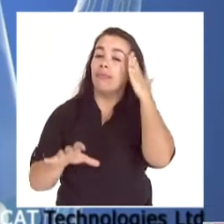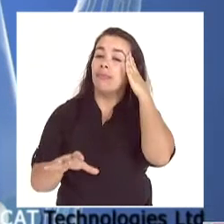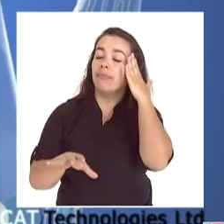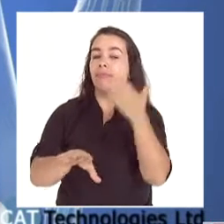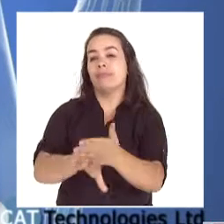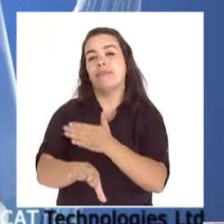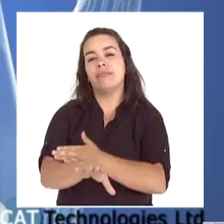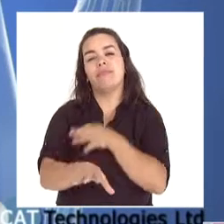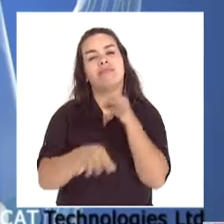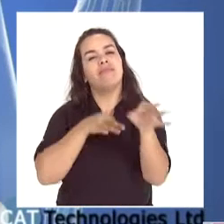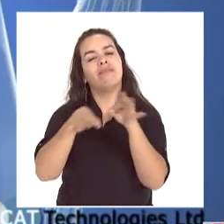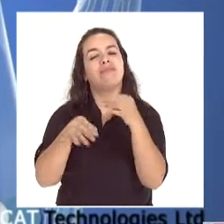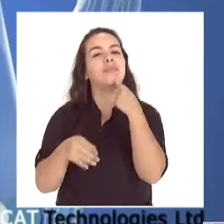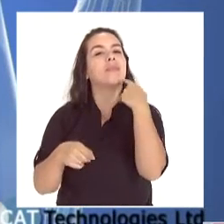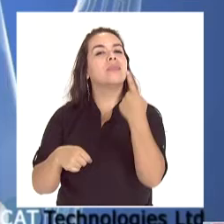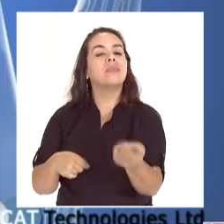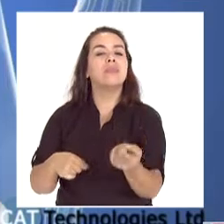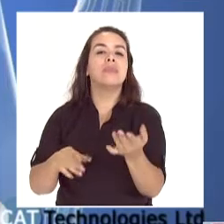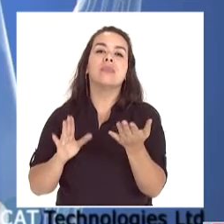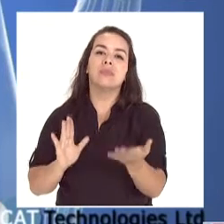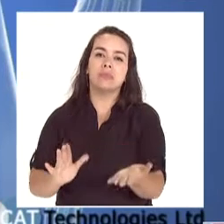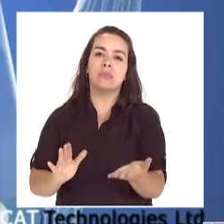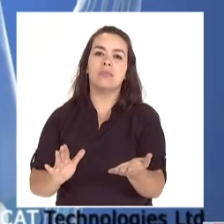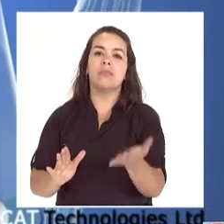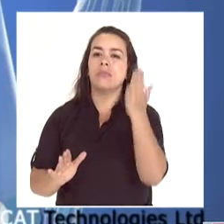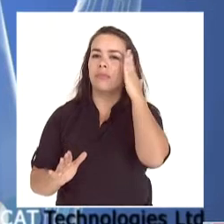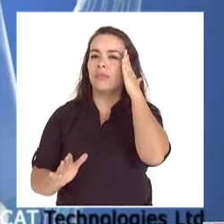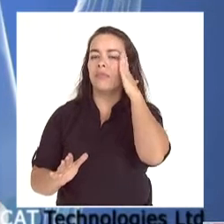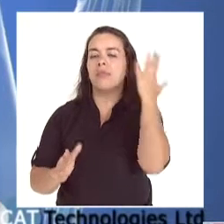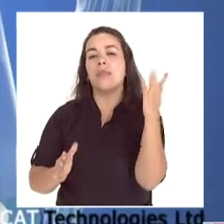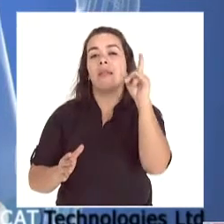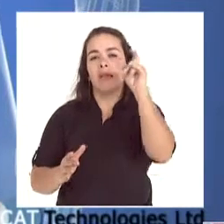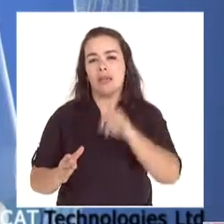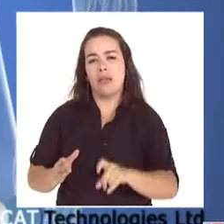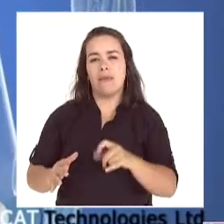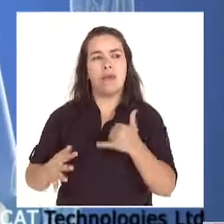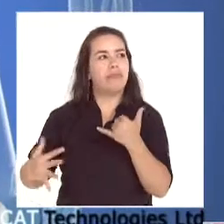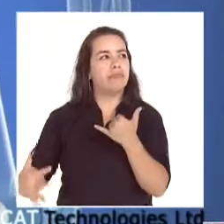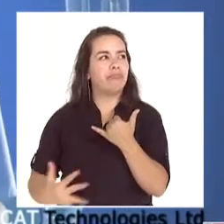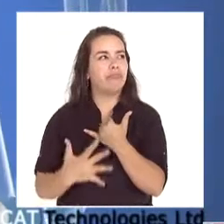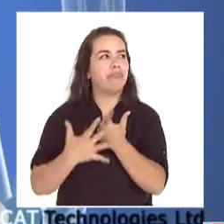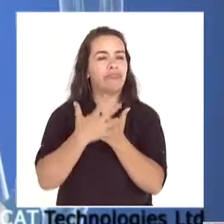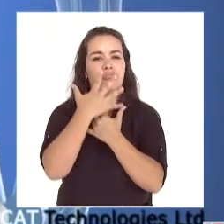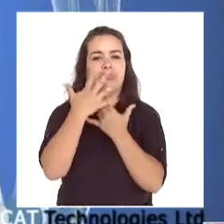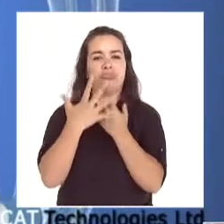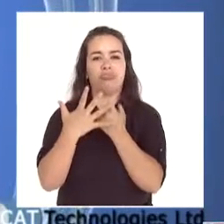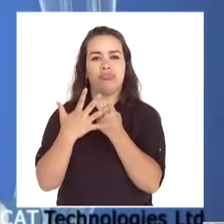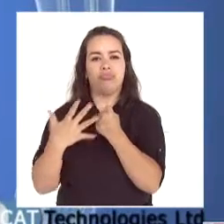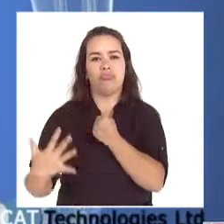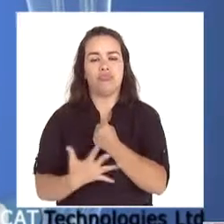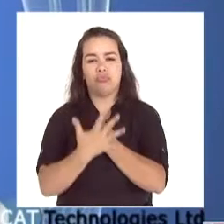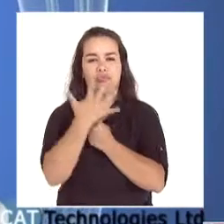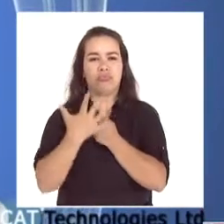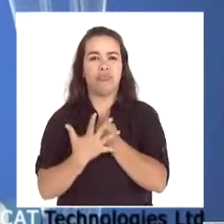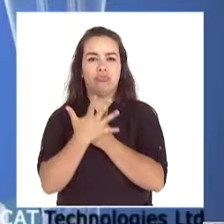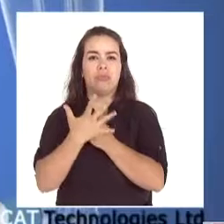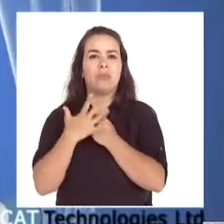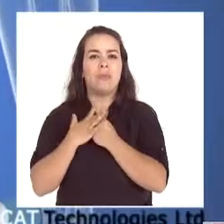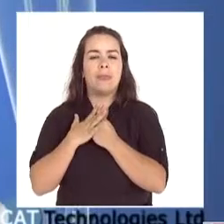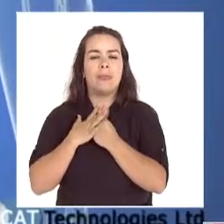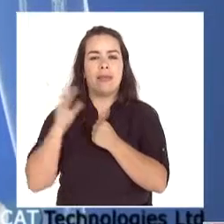decía anteriormente, hay que canalizar una arteria, en este caso están canalizando la arteria femoral